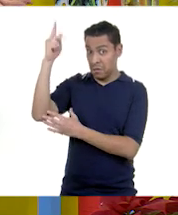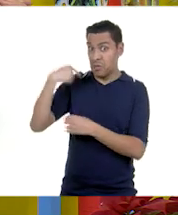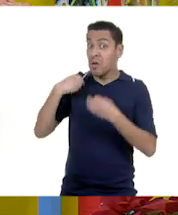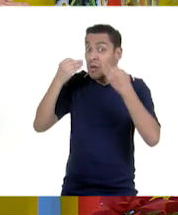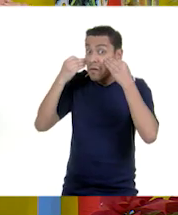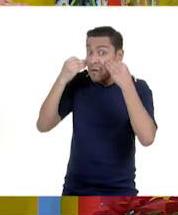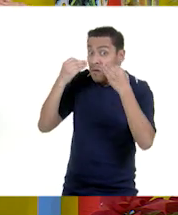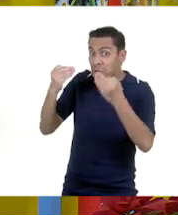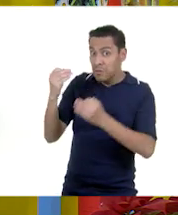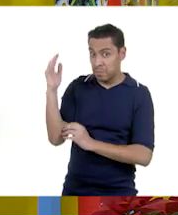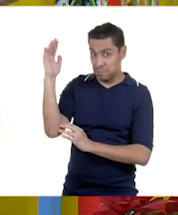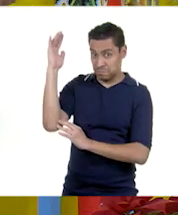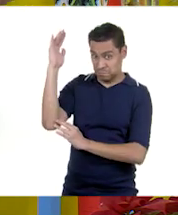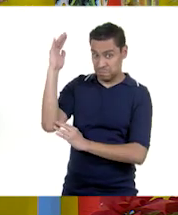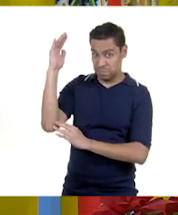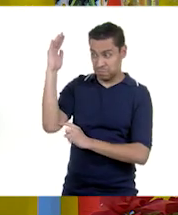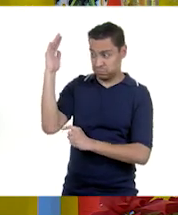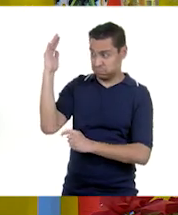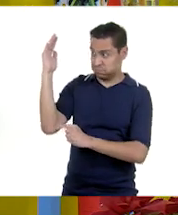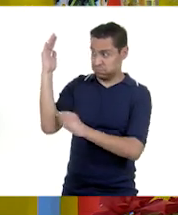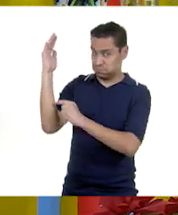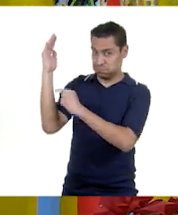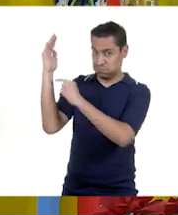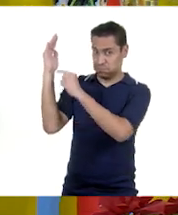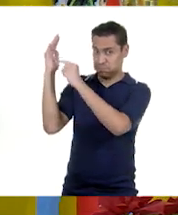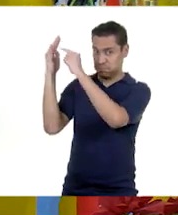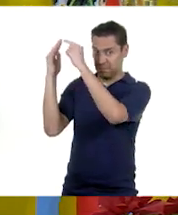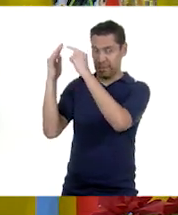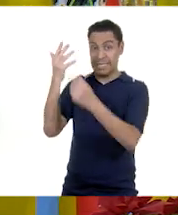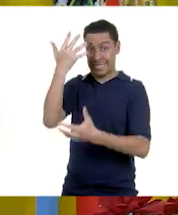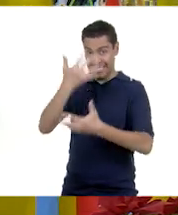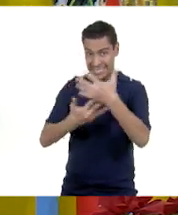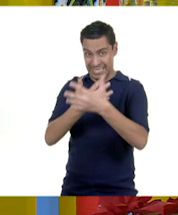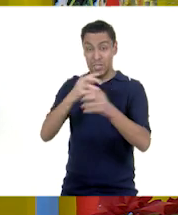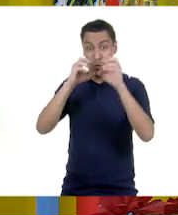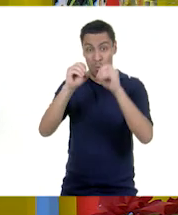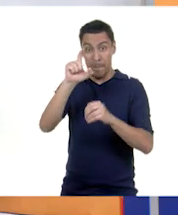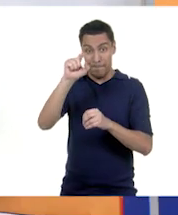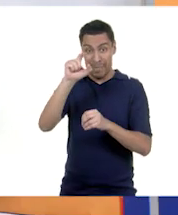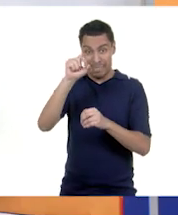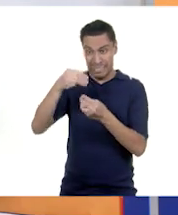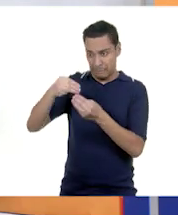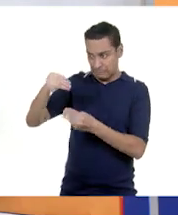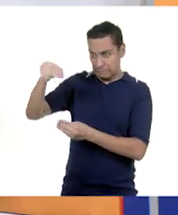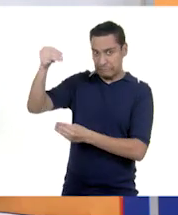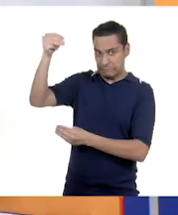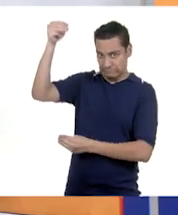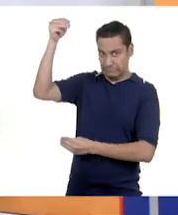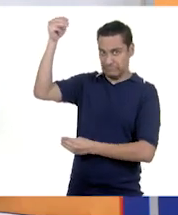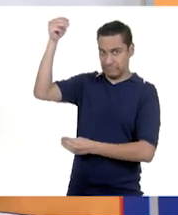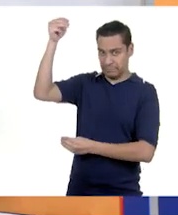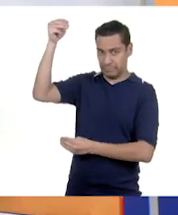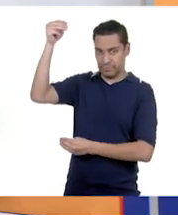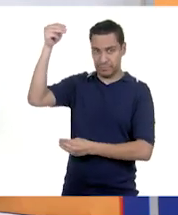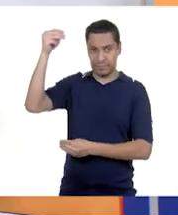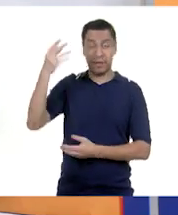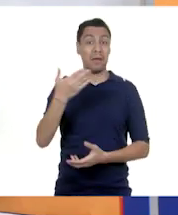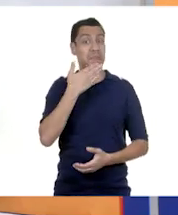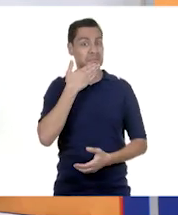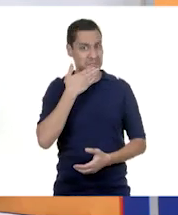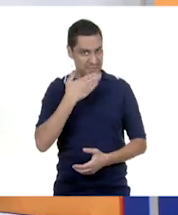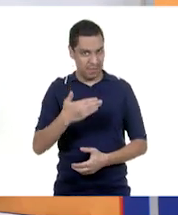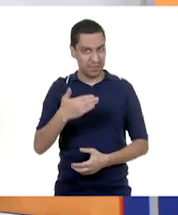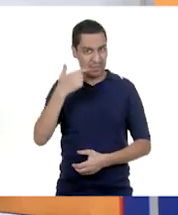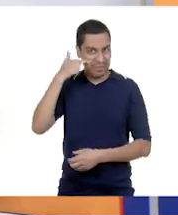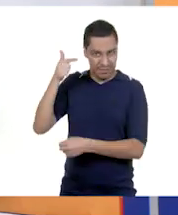sí creció este árbol 15 o 20 metros, era increíble. ¡Qué grande! Y qué bueno que observaste muy bien